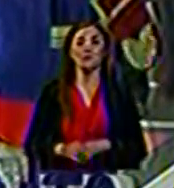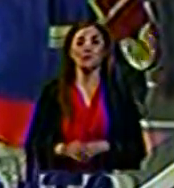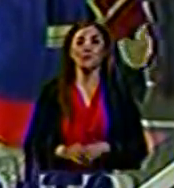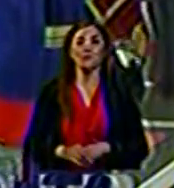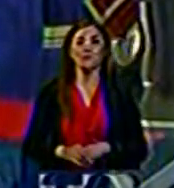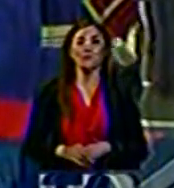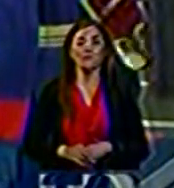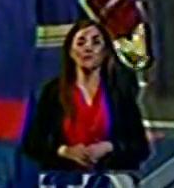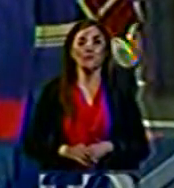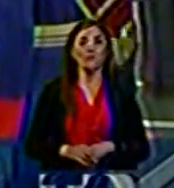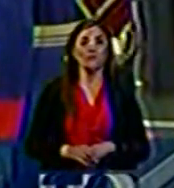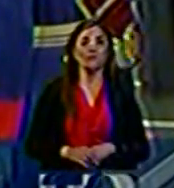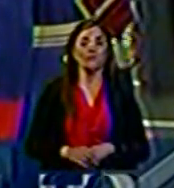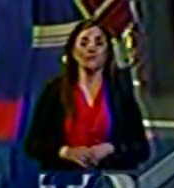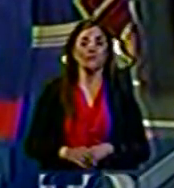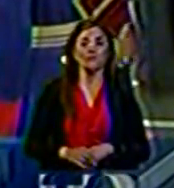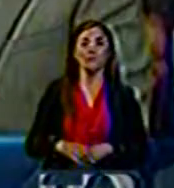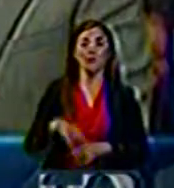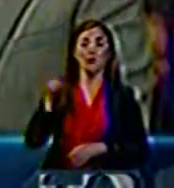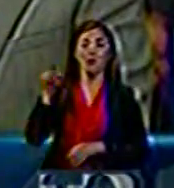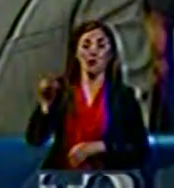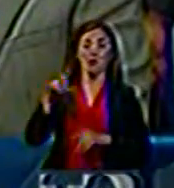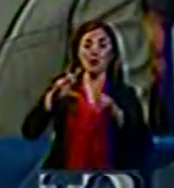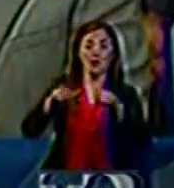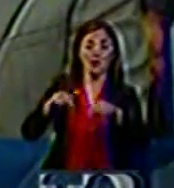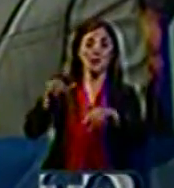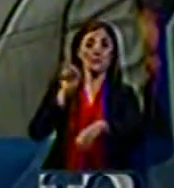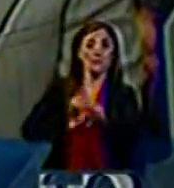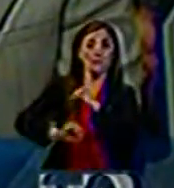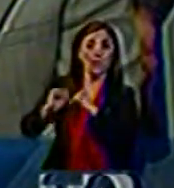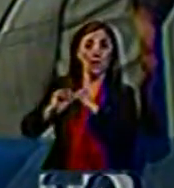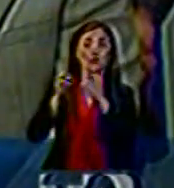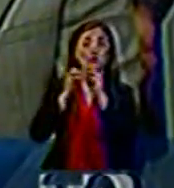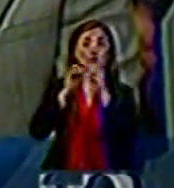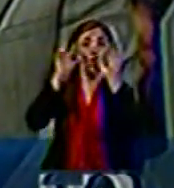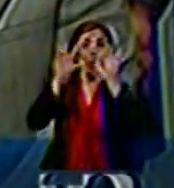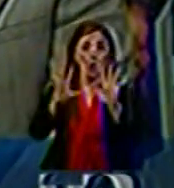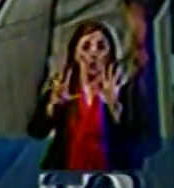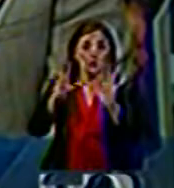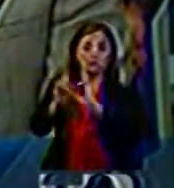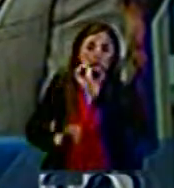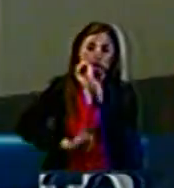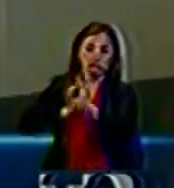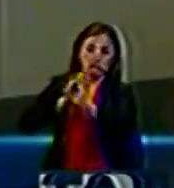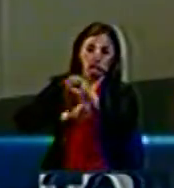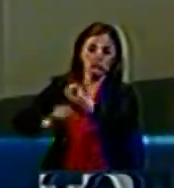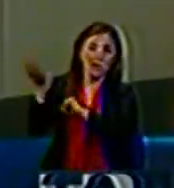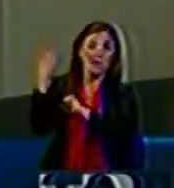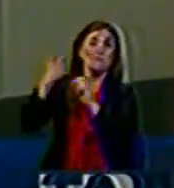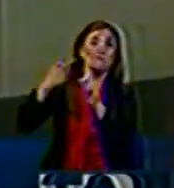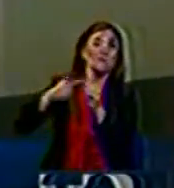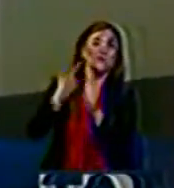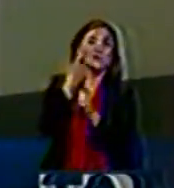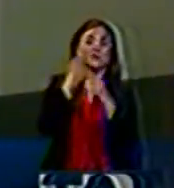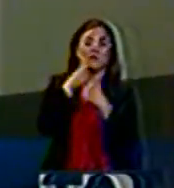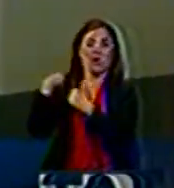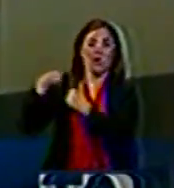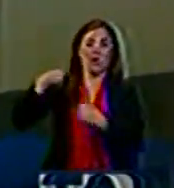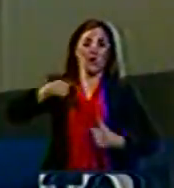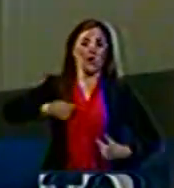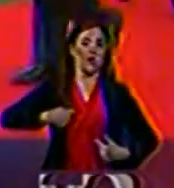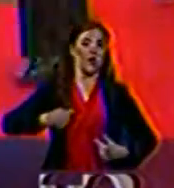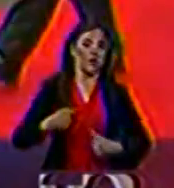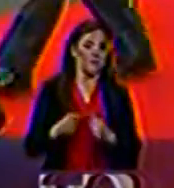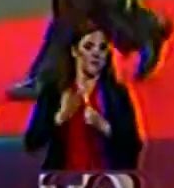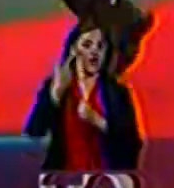Se trata del octavo viaje internacional que realiza el presidente Lenín Moreno desde que asumió la presidencia. Esta vez visitará